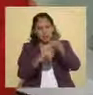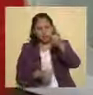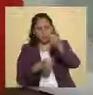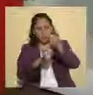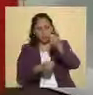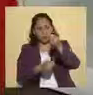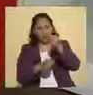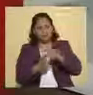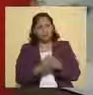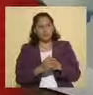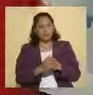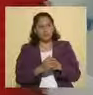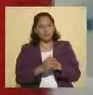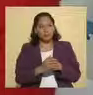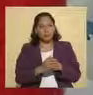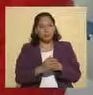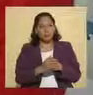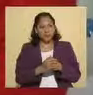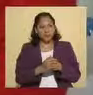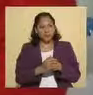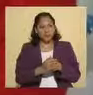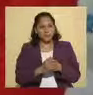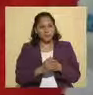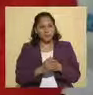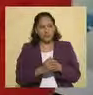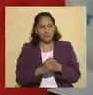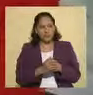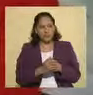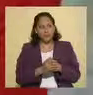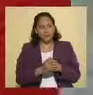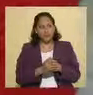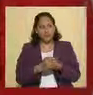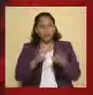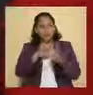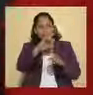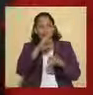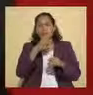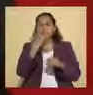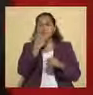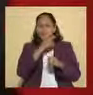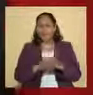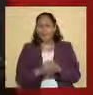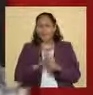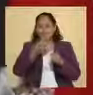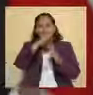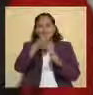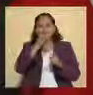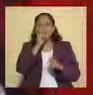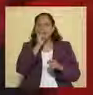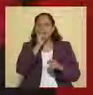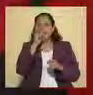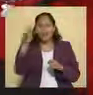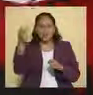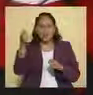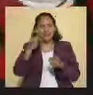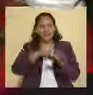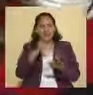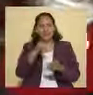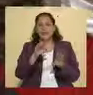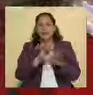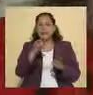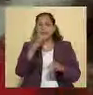no está tan tan le faltó tantita Pero bueno es algo diferente algo